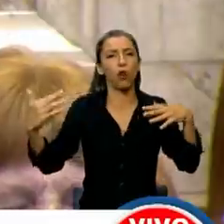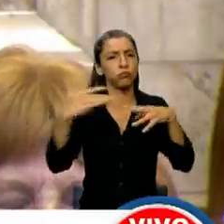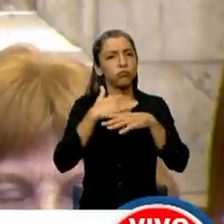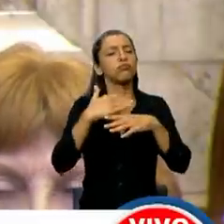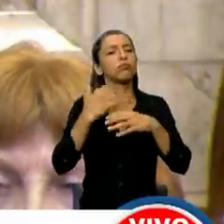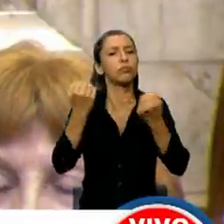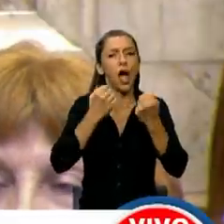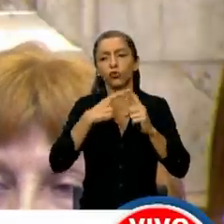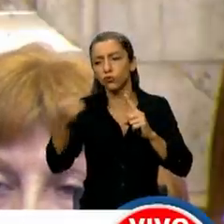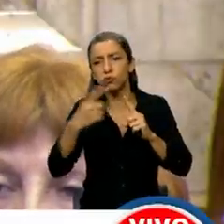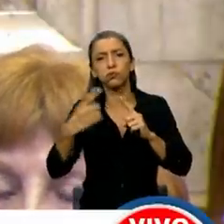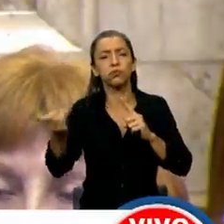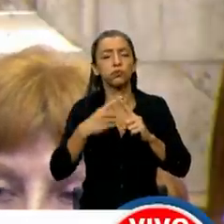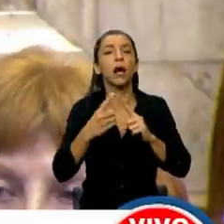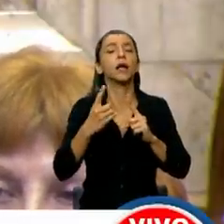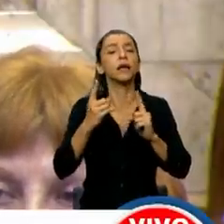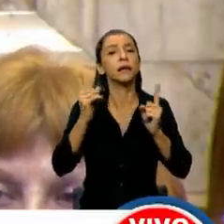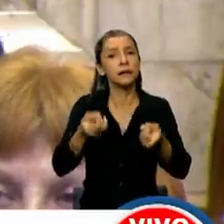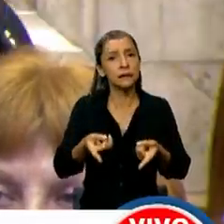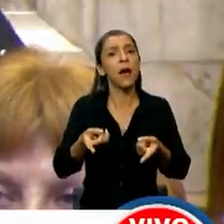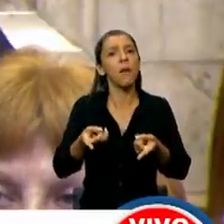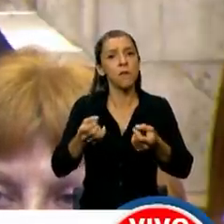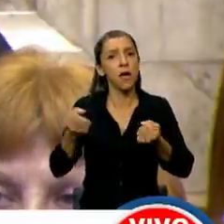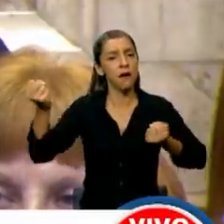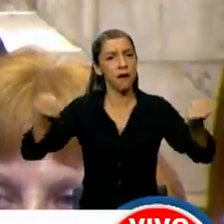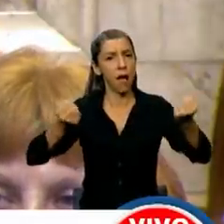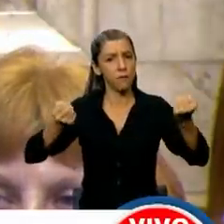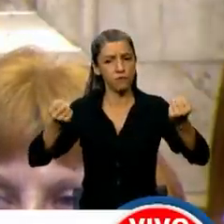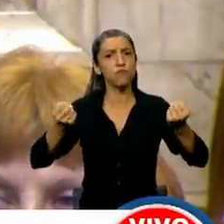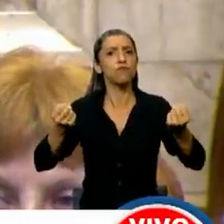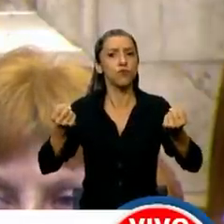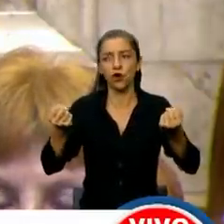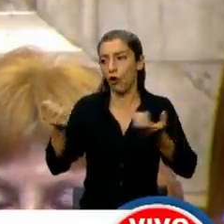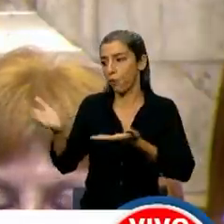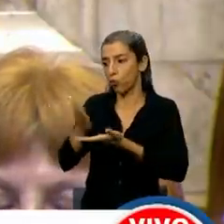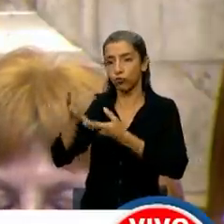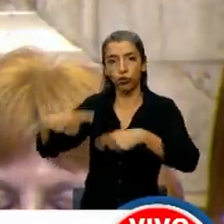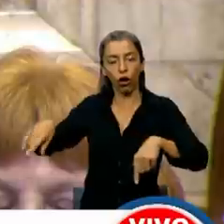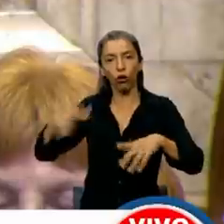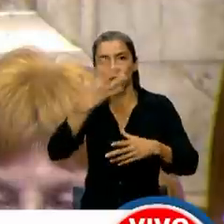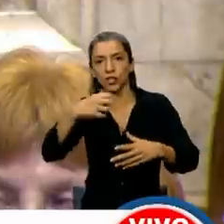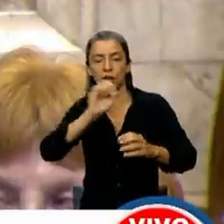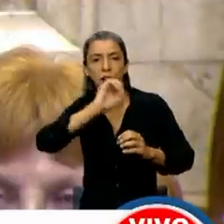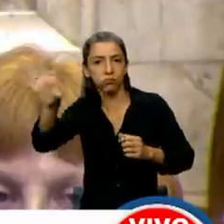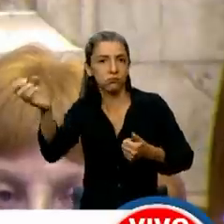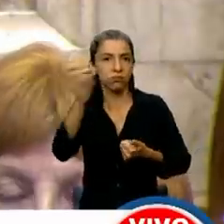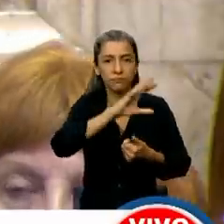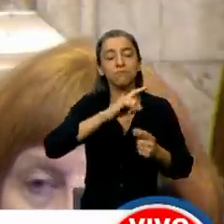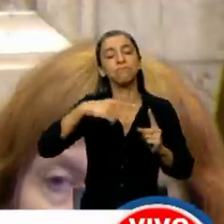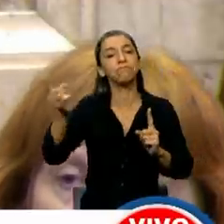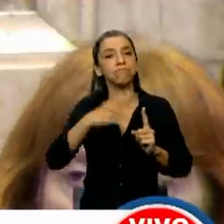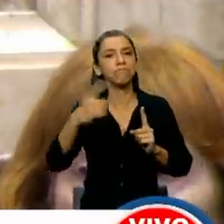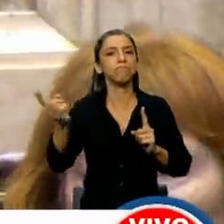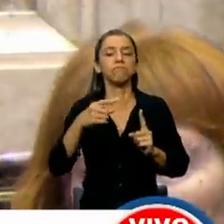para los vehículos particulares como como los camiones que llevan la producción también argentina esa autopista se avanzó muchísimo